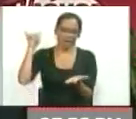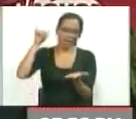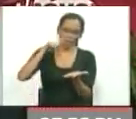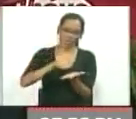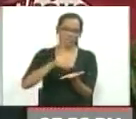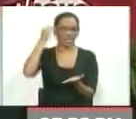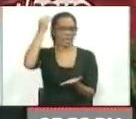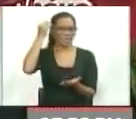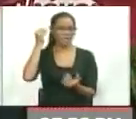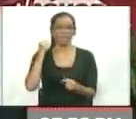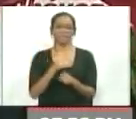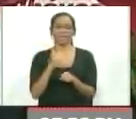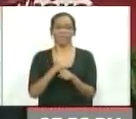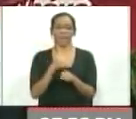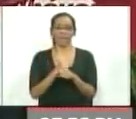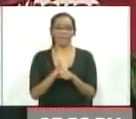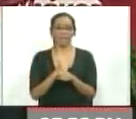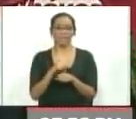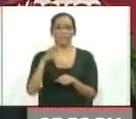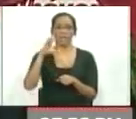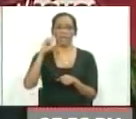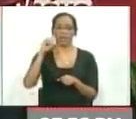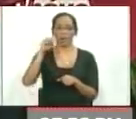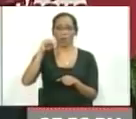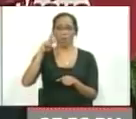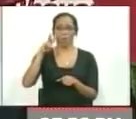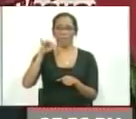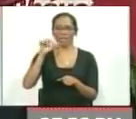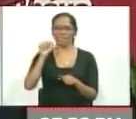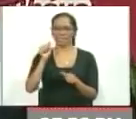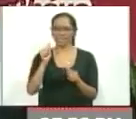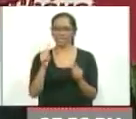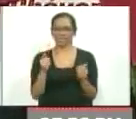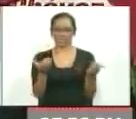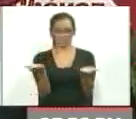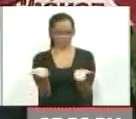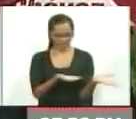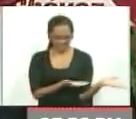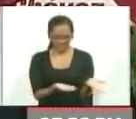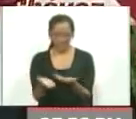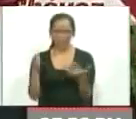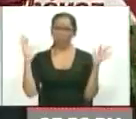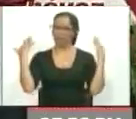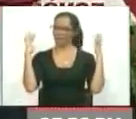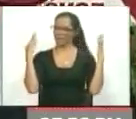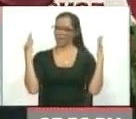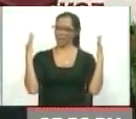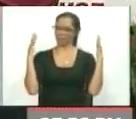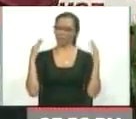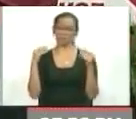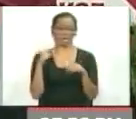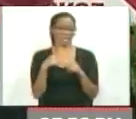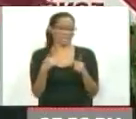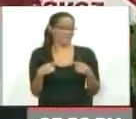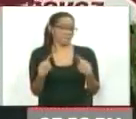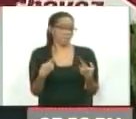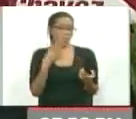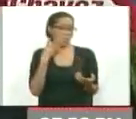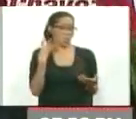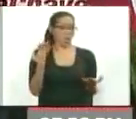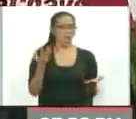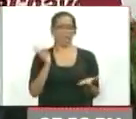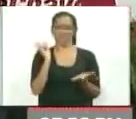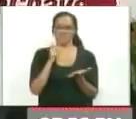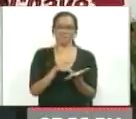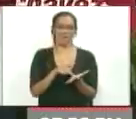que los trabajadores y las trabajadoras de Conviasa lo recibieran con aplausos. Esperaba, pues, porque él es tan popular que es así. Él va para